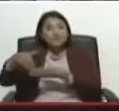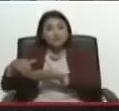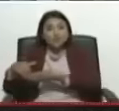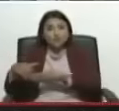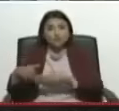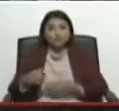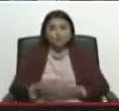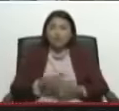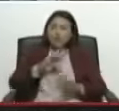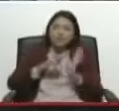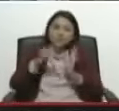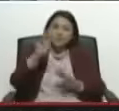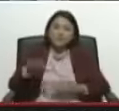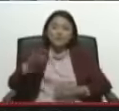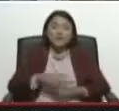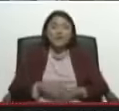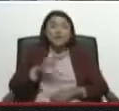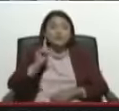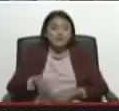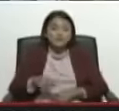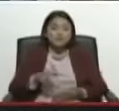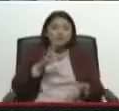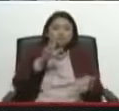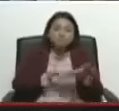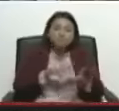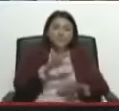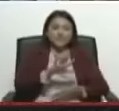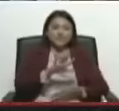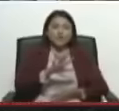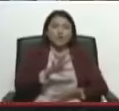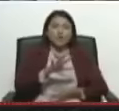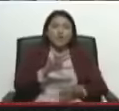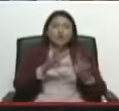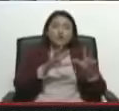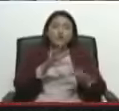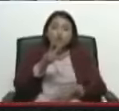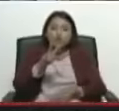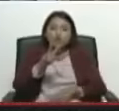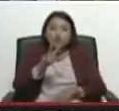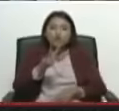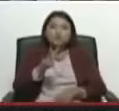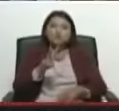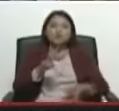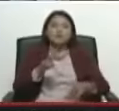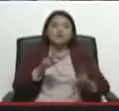el territorio nacional, y además se habilitarán 582 jornadas de registro y actualización de